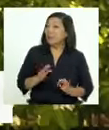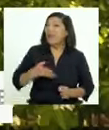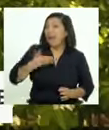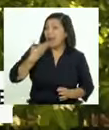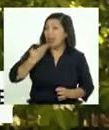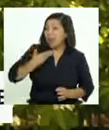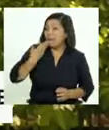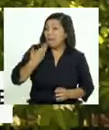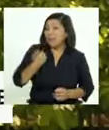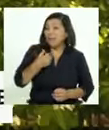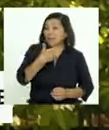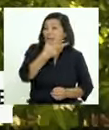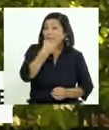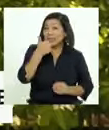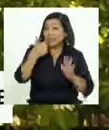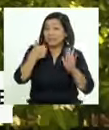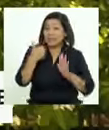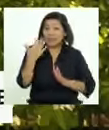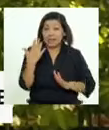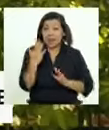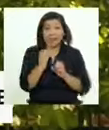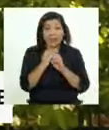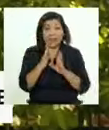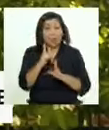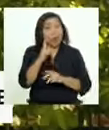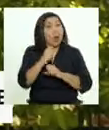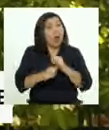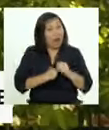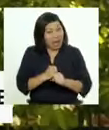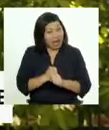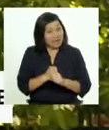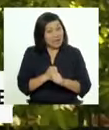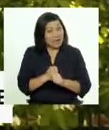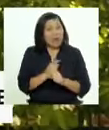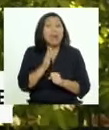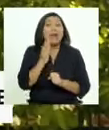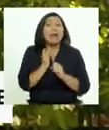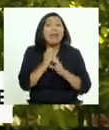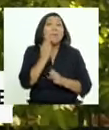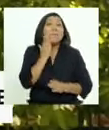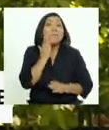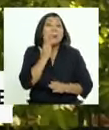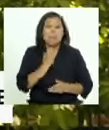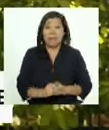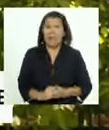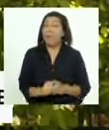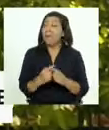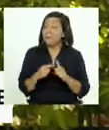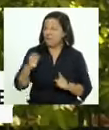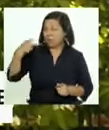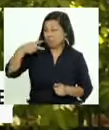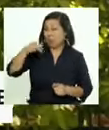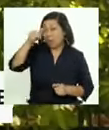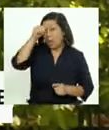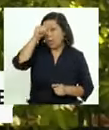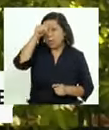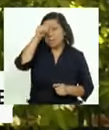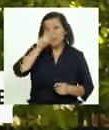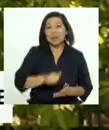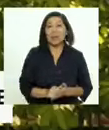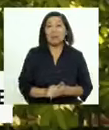que los 365 días del año son días de la mamá pero el segundo domingo